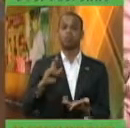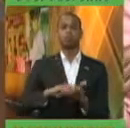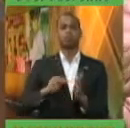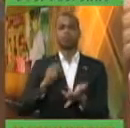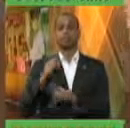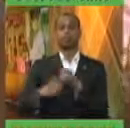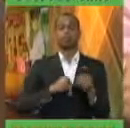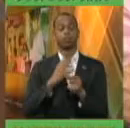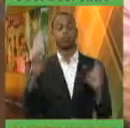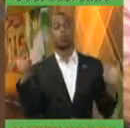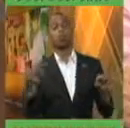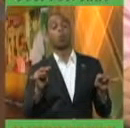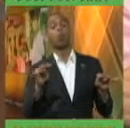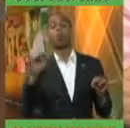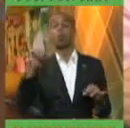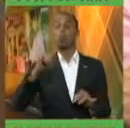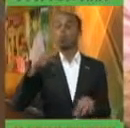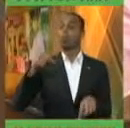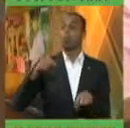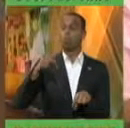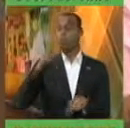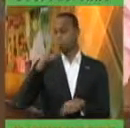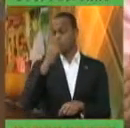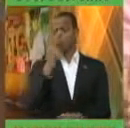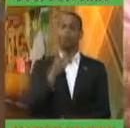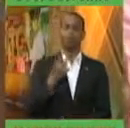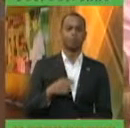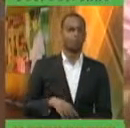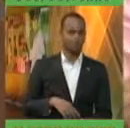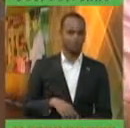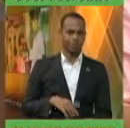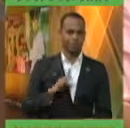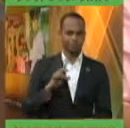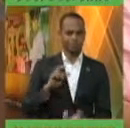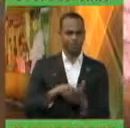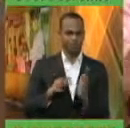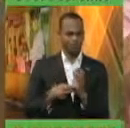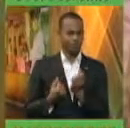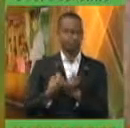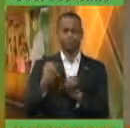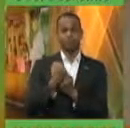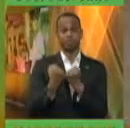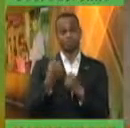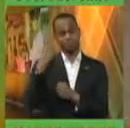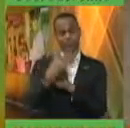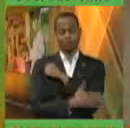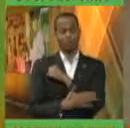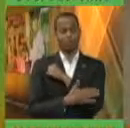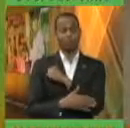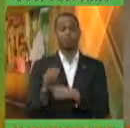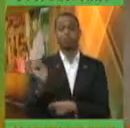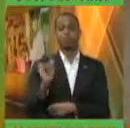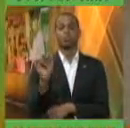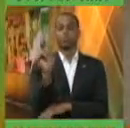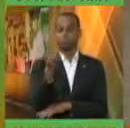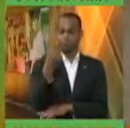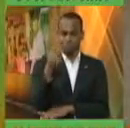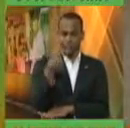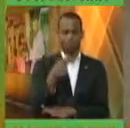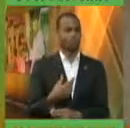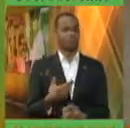internacionalmente nuestra nuestro turismo eso es un ganar-ganar tanto para el país como para dos hoteles